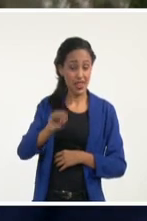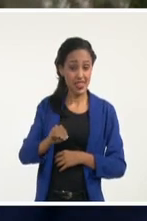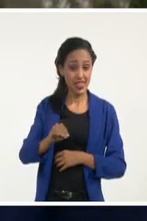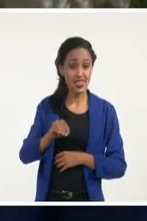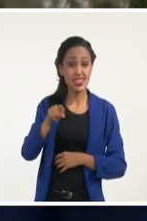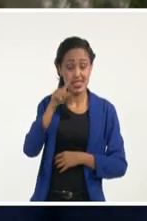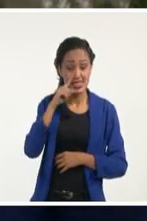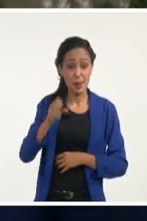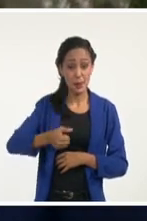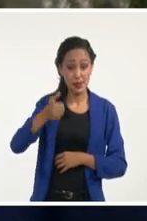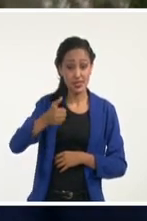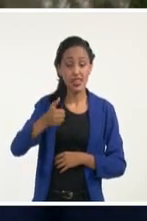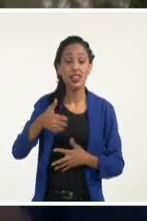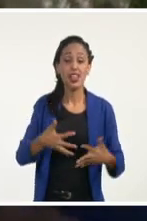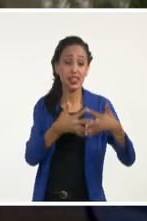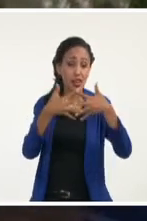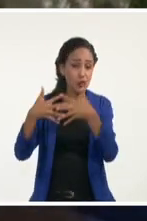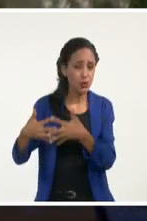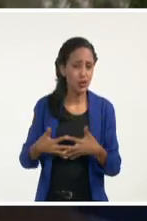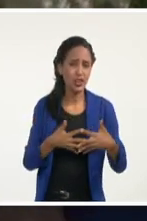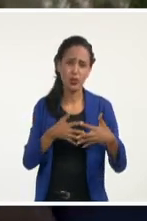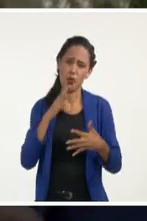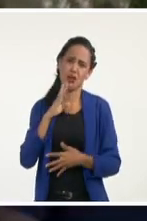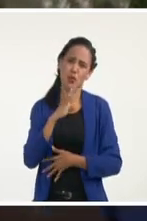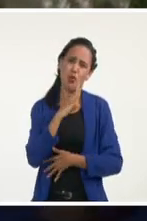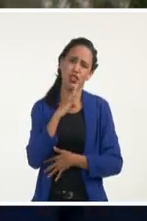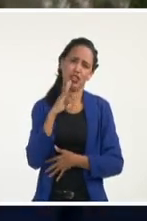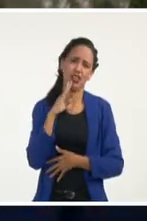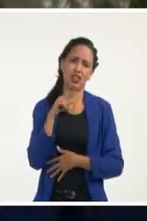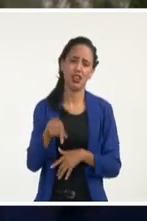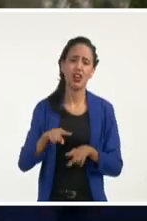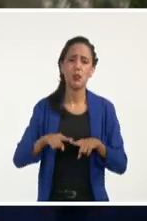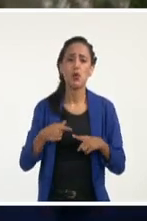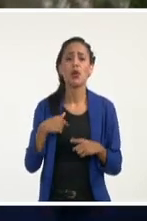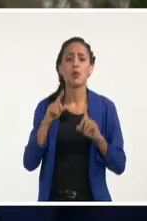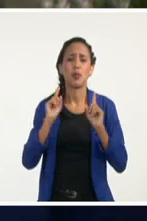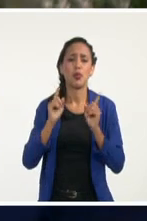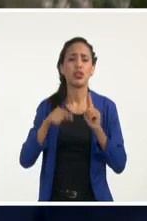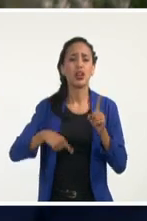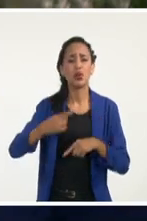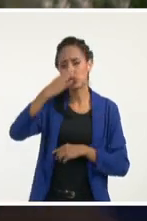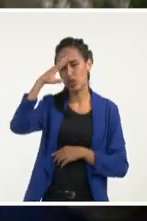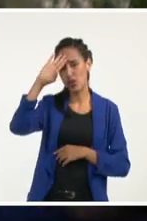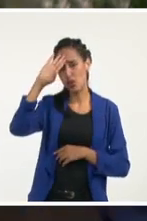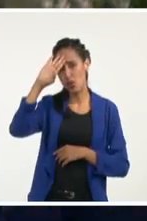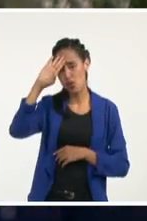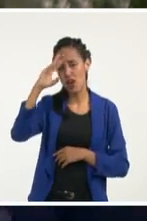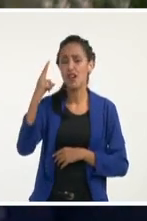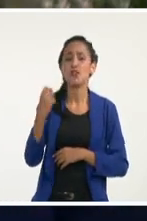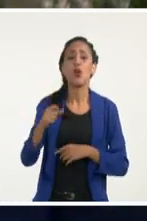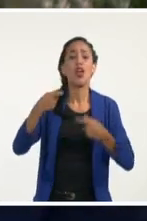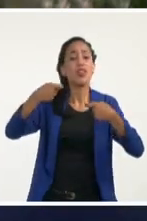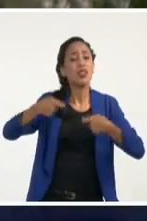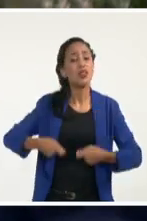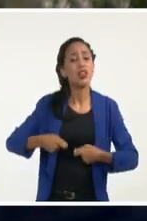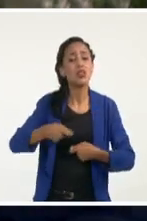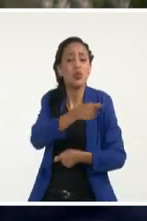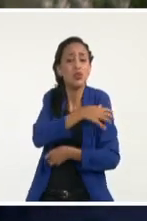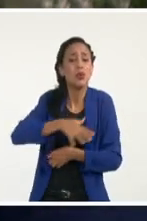bloqueas, que tú que llevas a cabo la política que viola más los derechos humanos de todo un pueblo durante más de 60